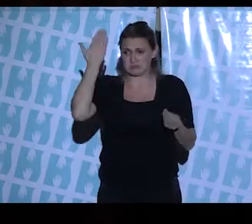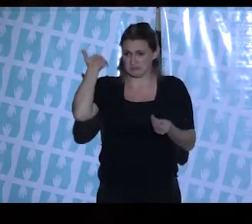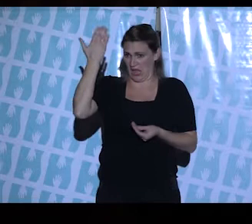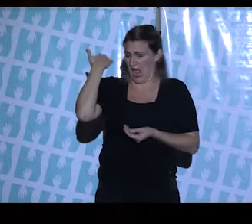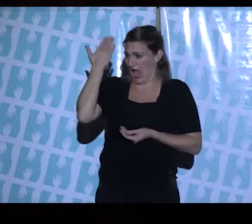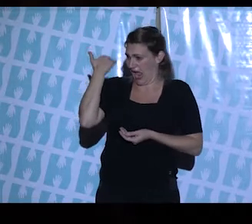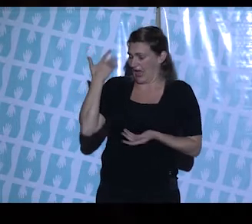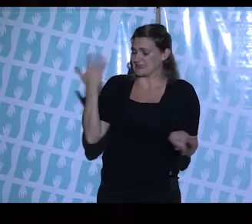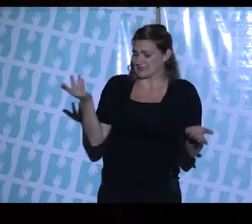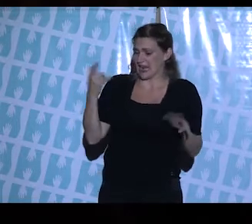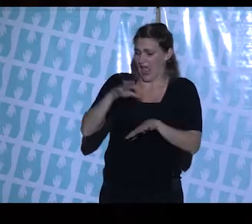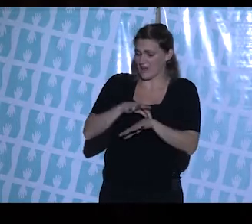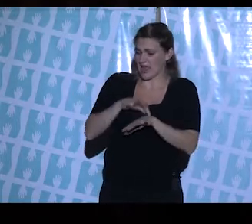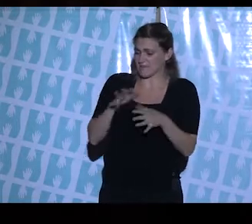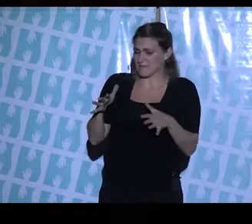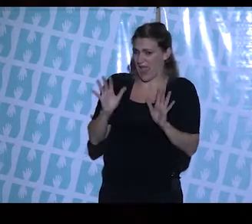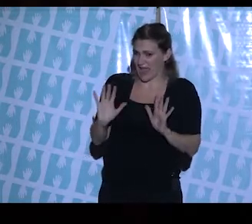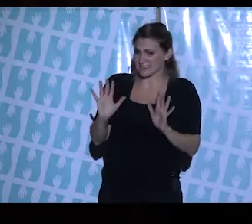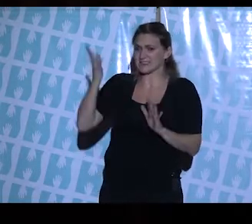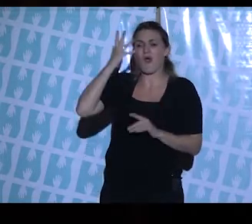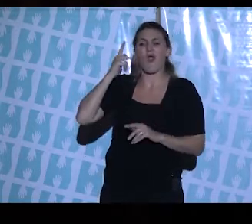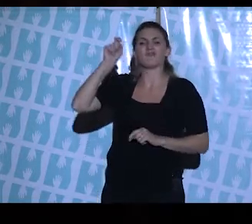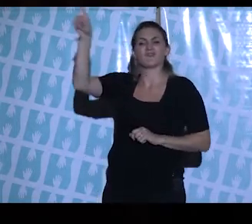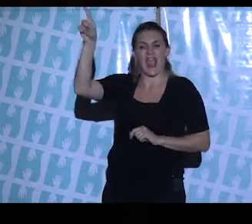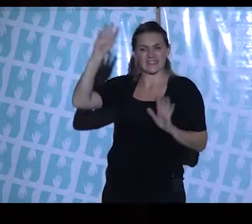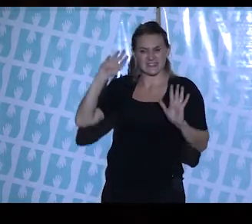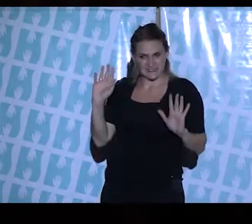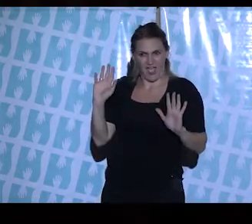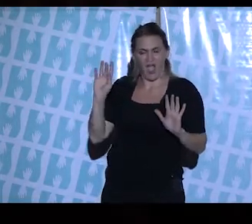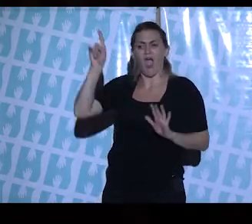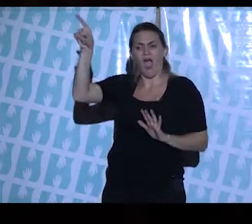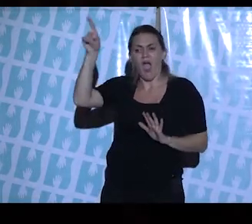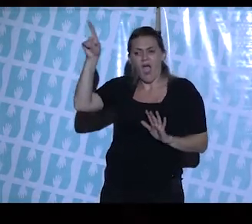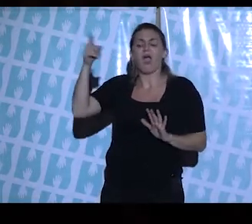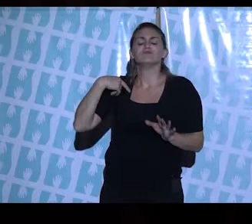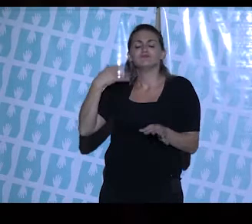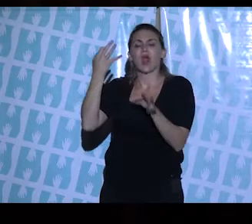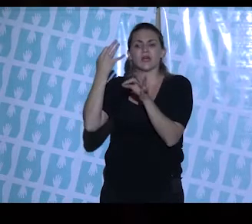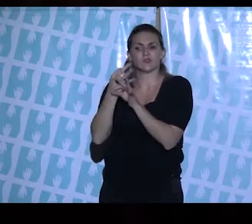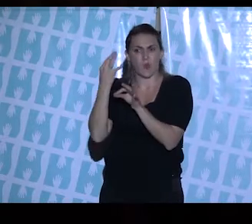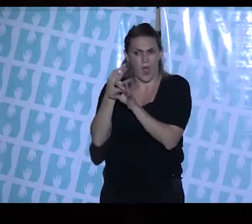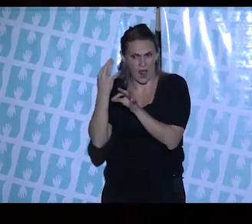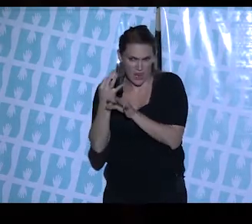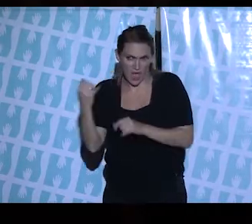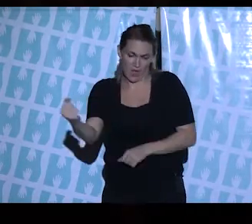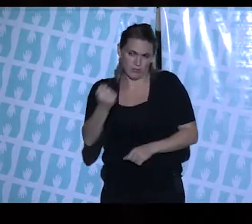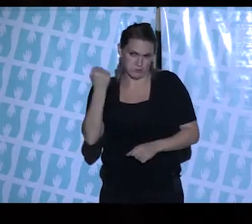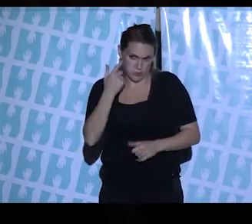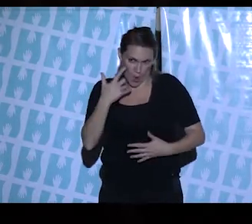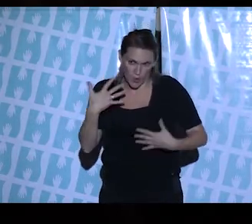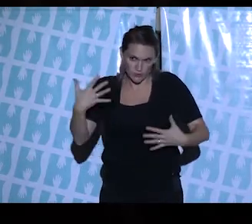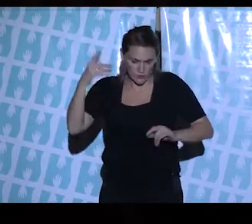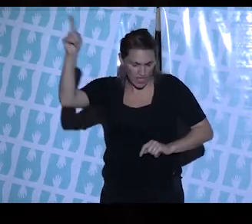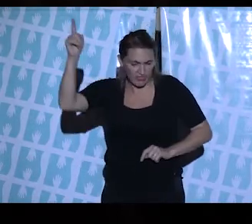de la enfermedad de Parkinson fueron hechas en Francia. Francia tuvo una escuela de neurología muy famosa en los fines del